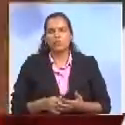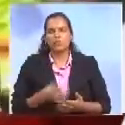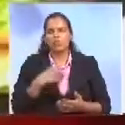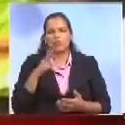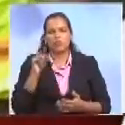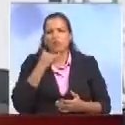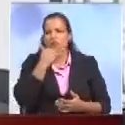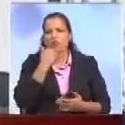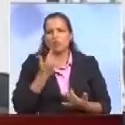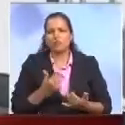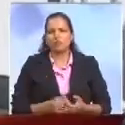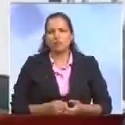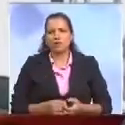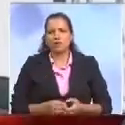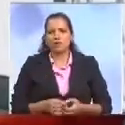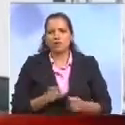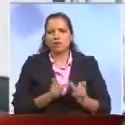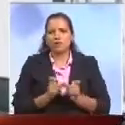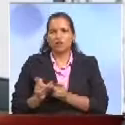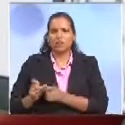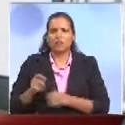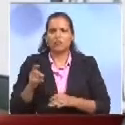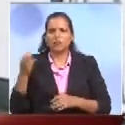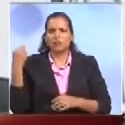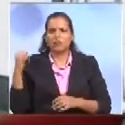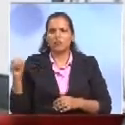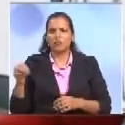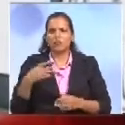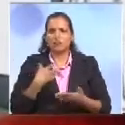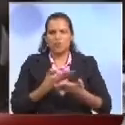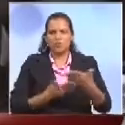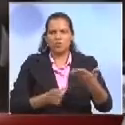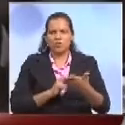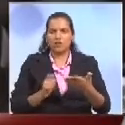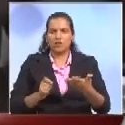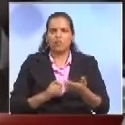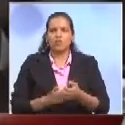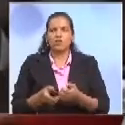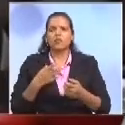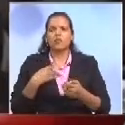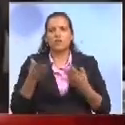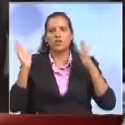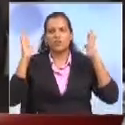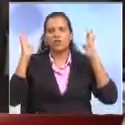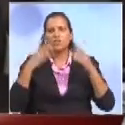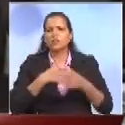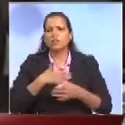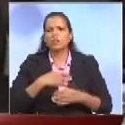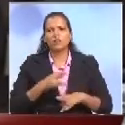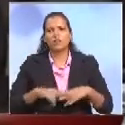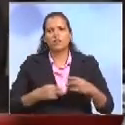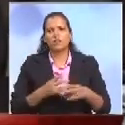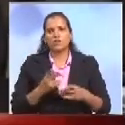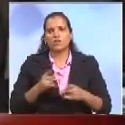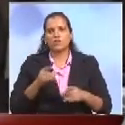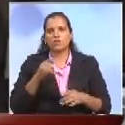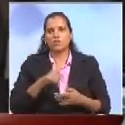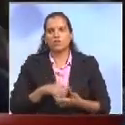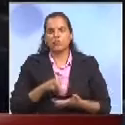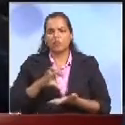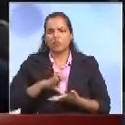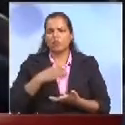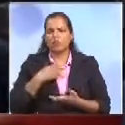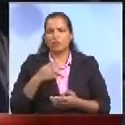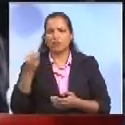Esto no es así, señores. Concejales de Muisne se unieron al pedido del pueblo. Quieren soluciones pronto para evitar que